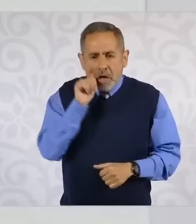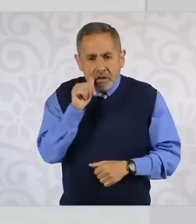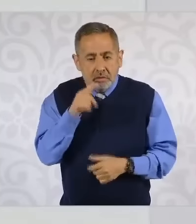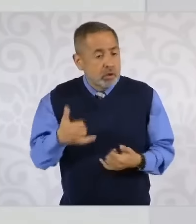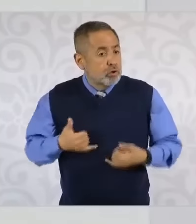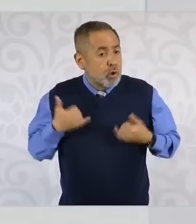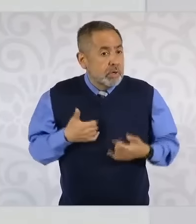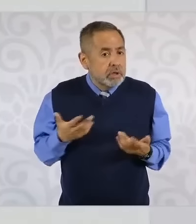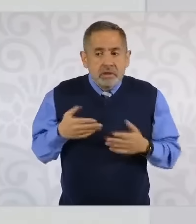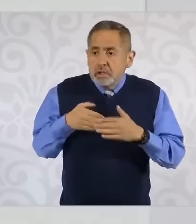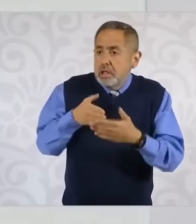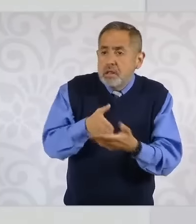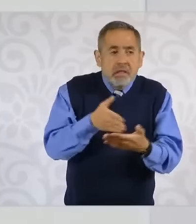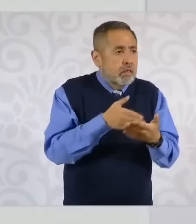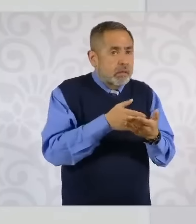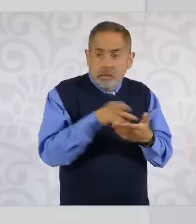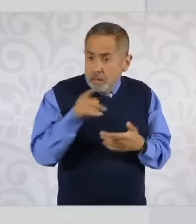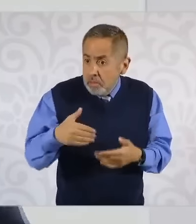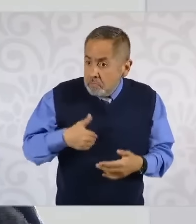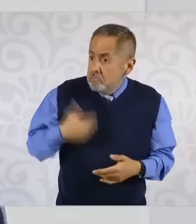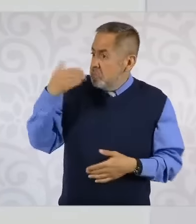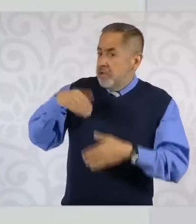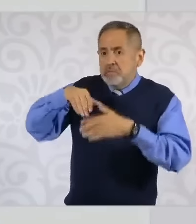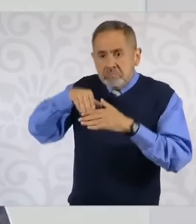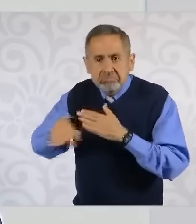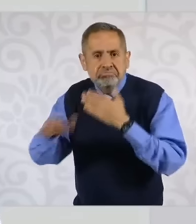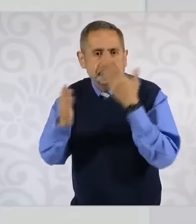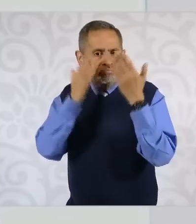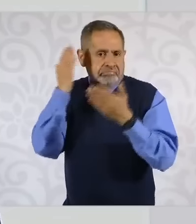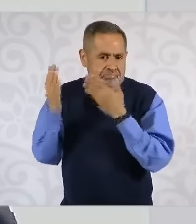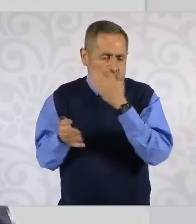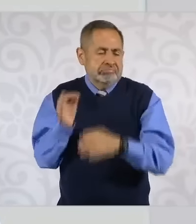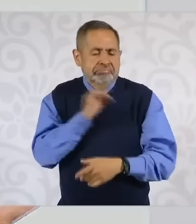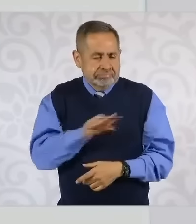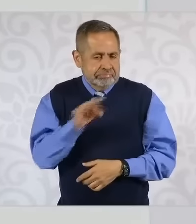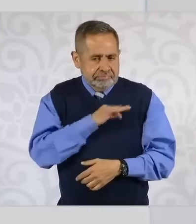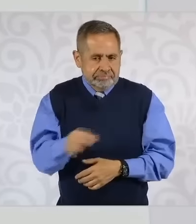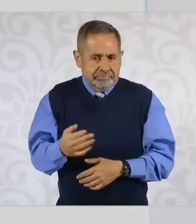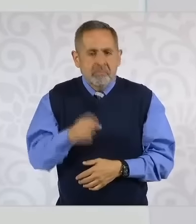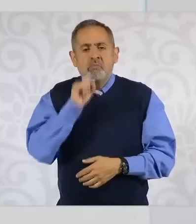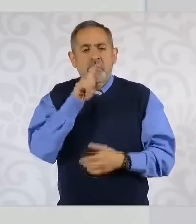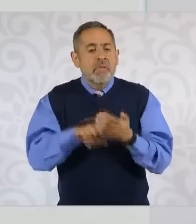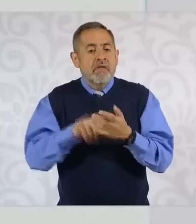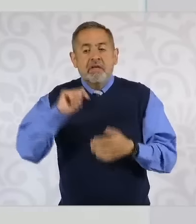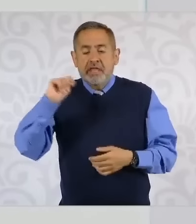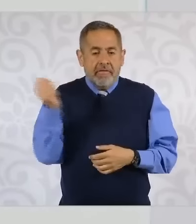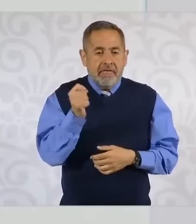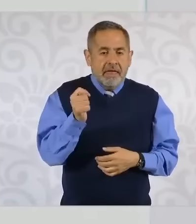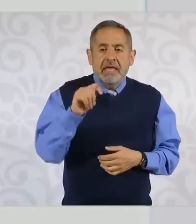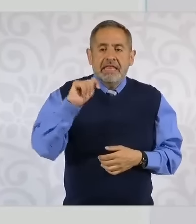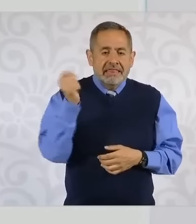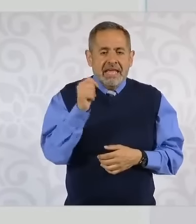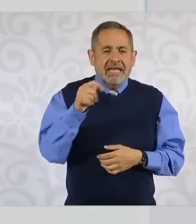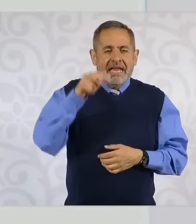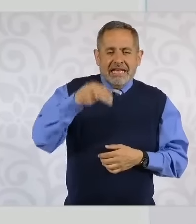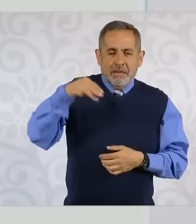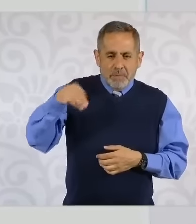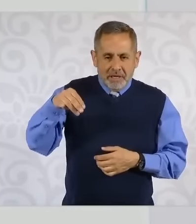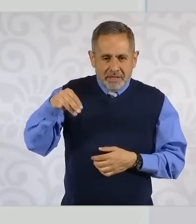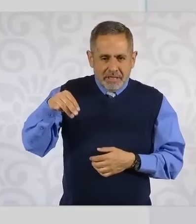la universidad. Y además, el TECNM, que se llama el Tecnológico Nacional